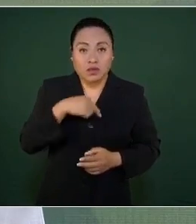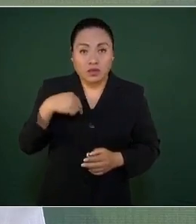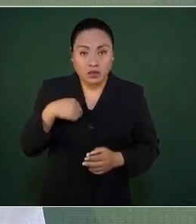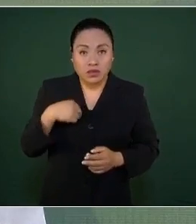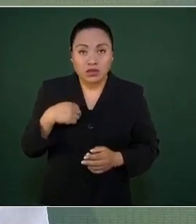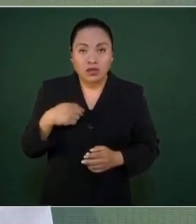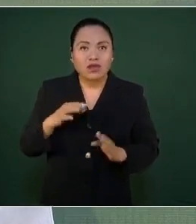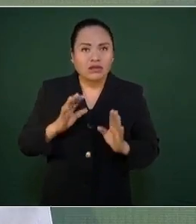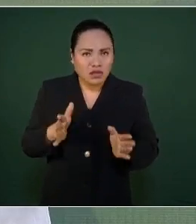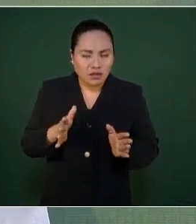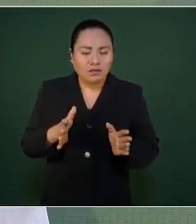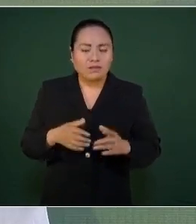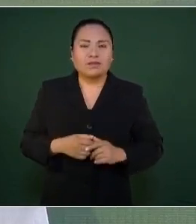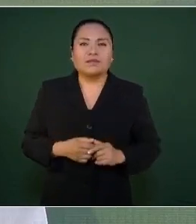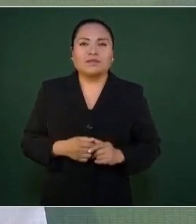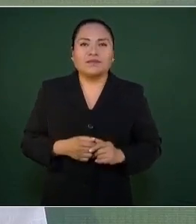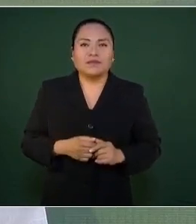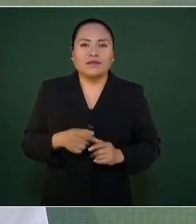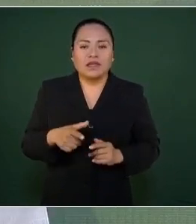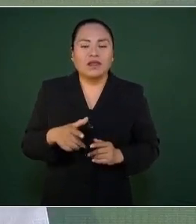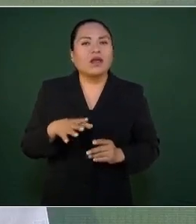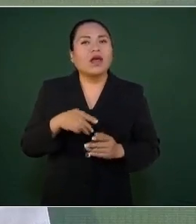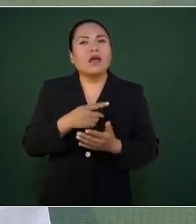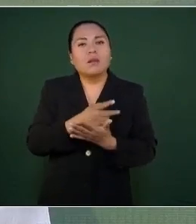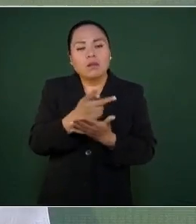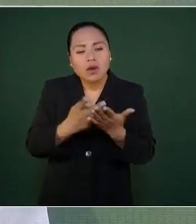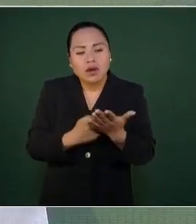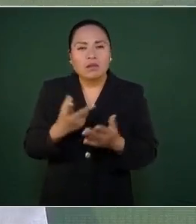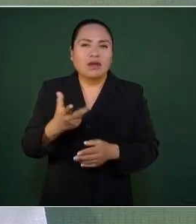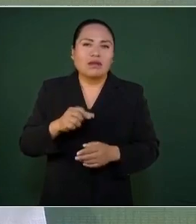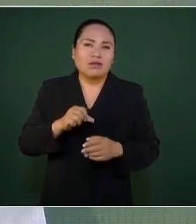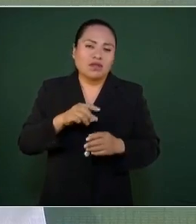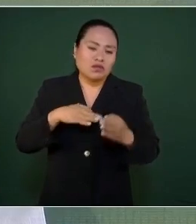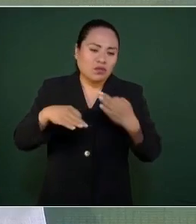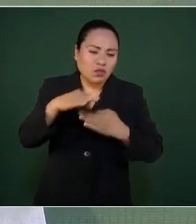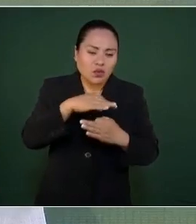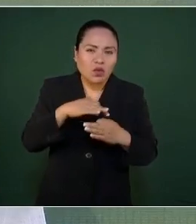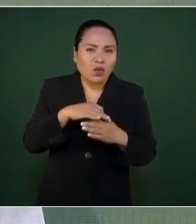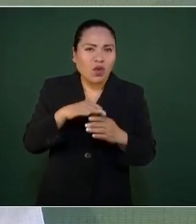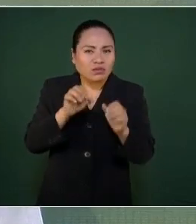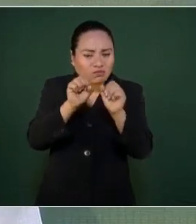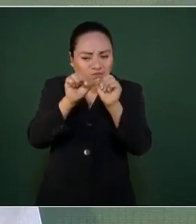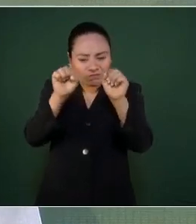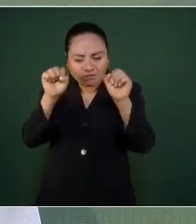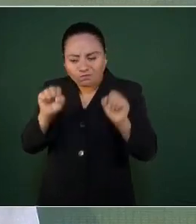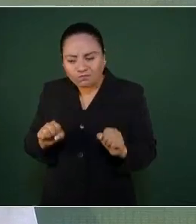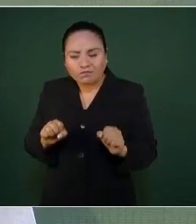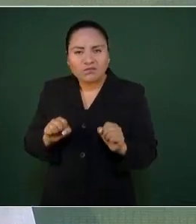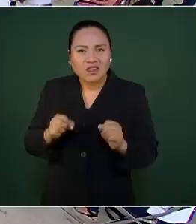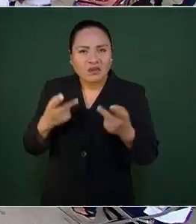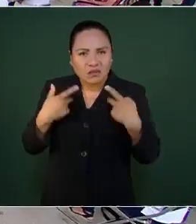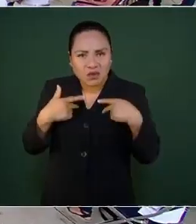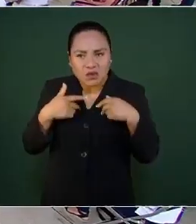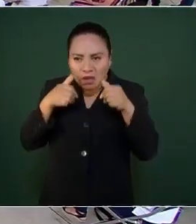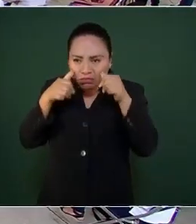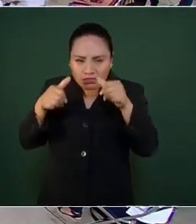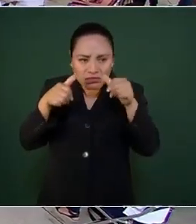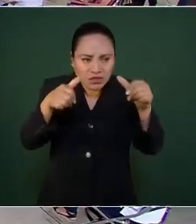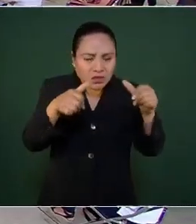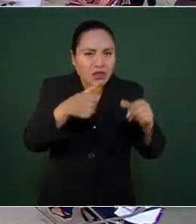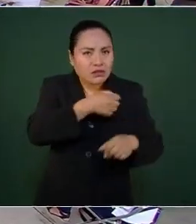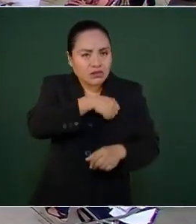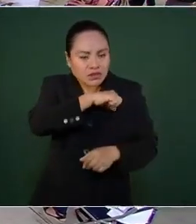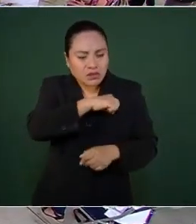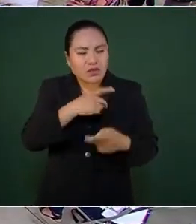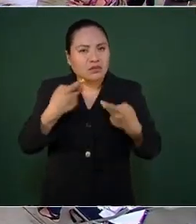levantando este sistema de salud pública. Y vamos avanzando,